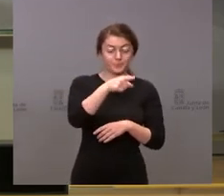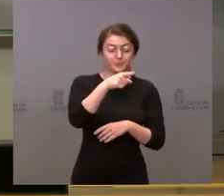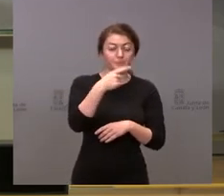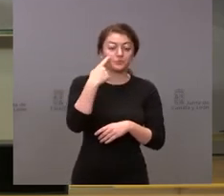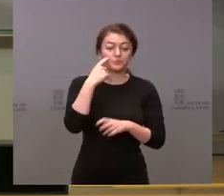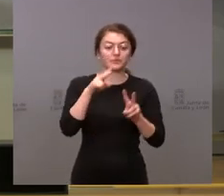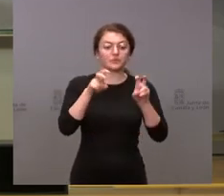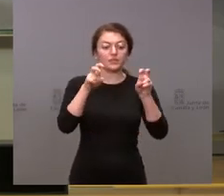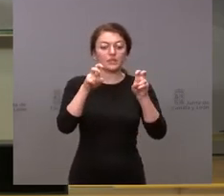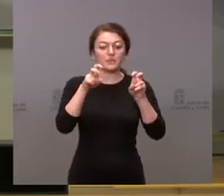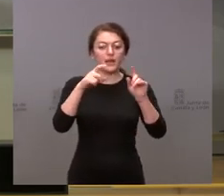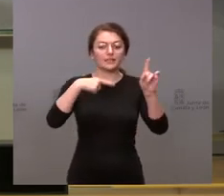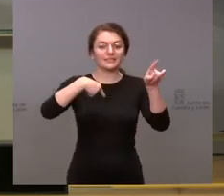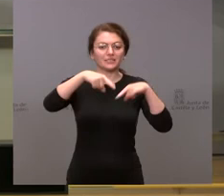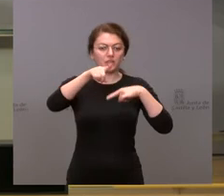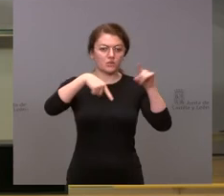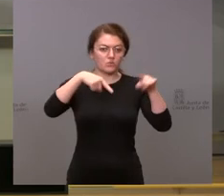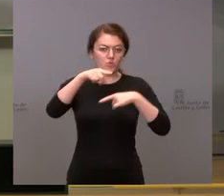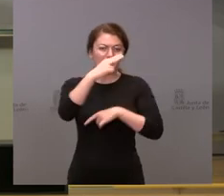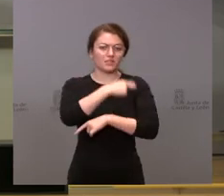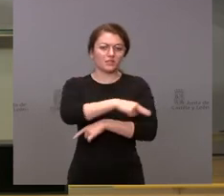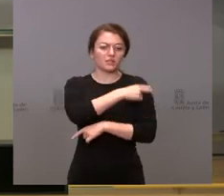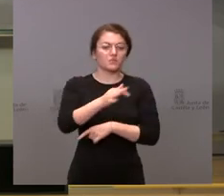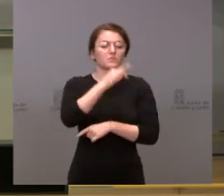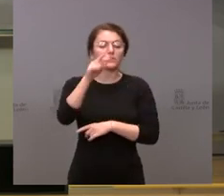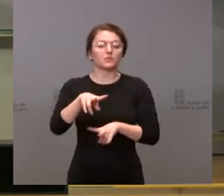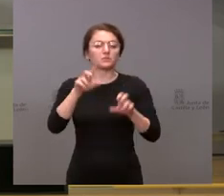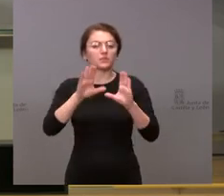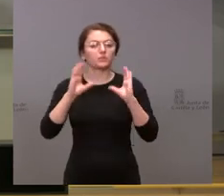transporte sanitario y sobre esa reunión